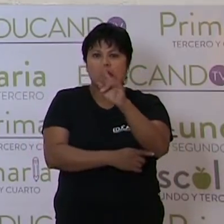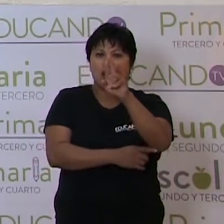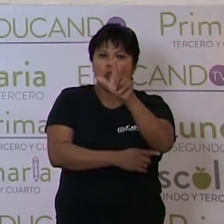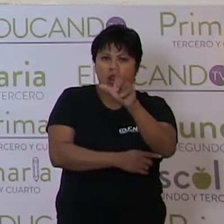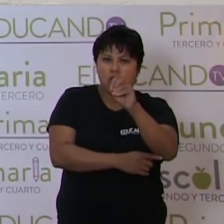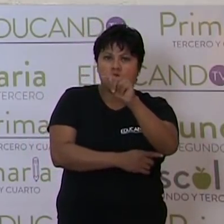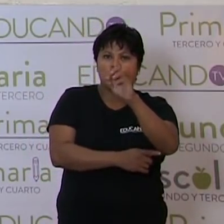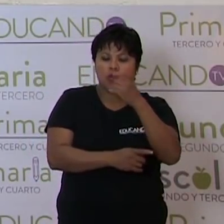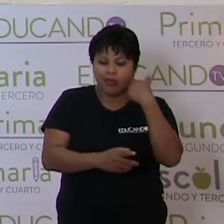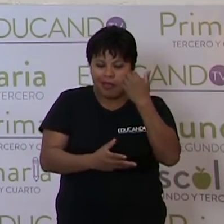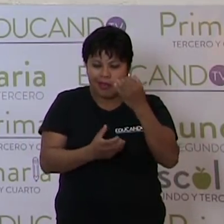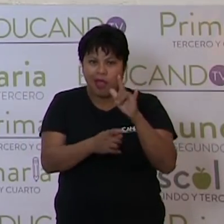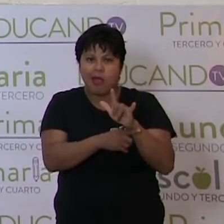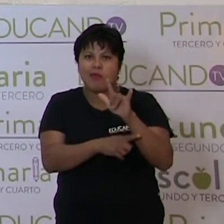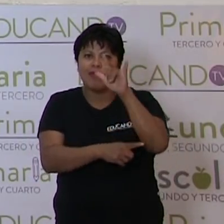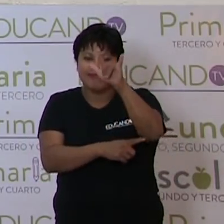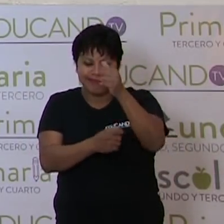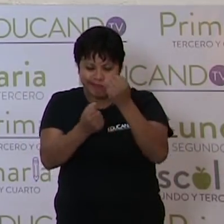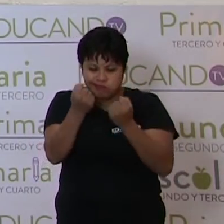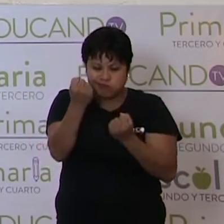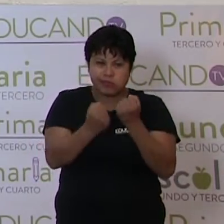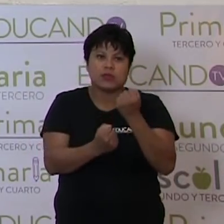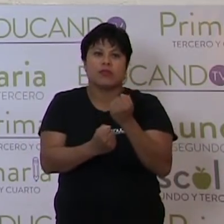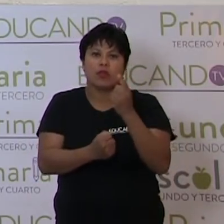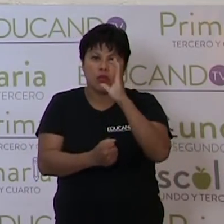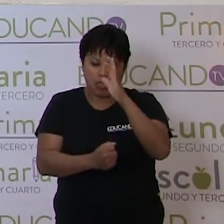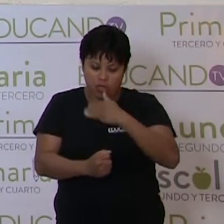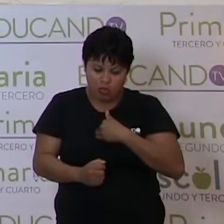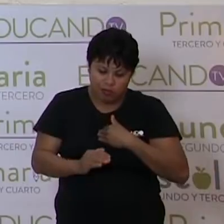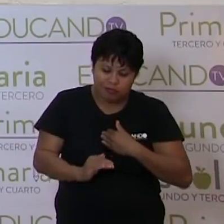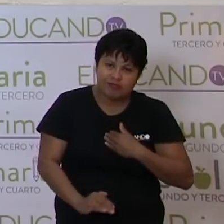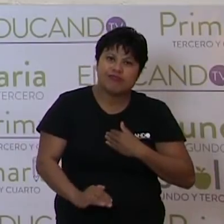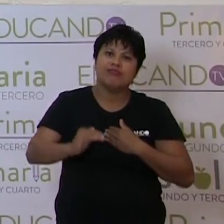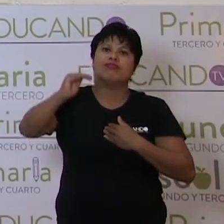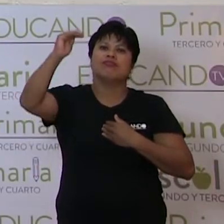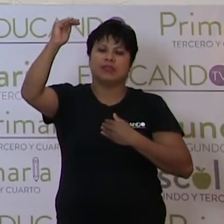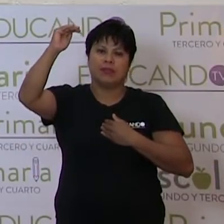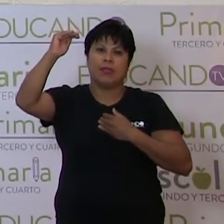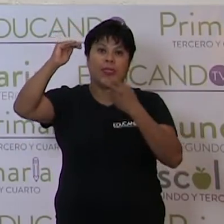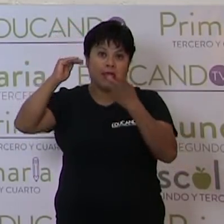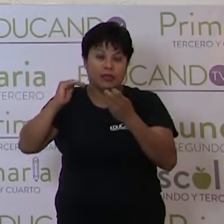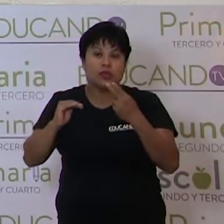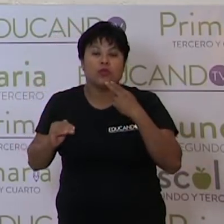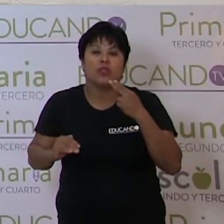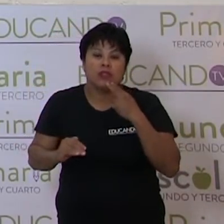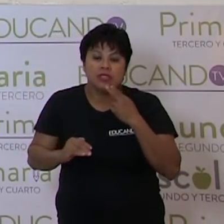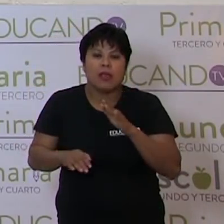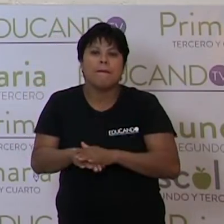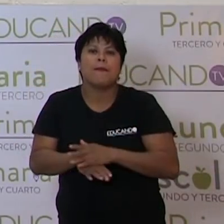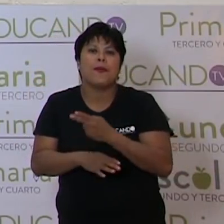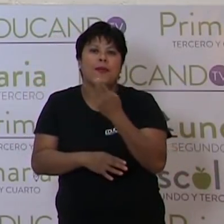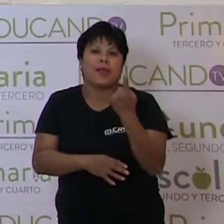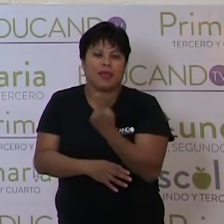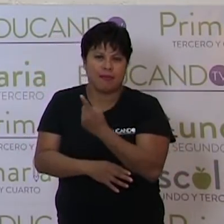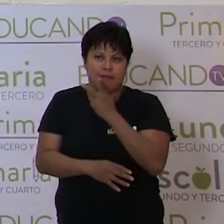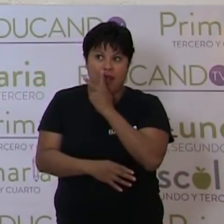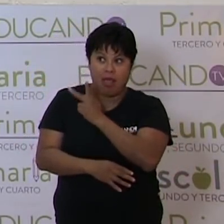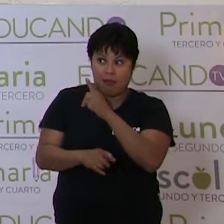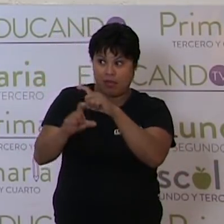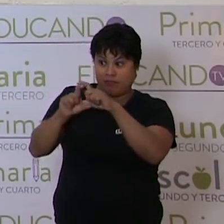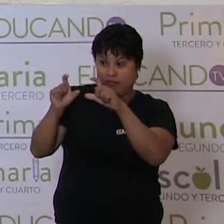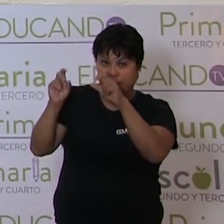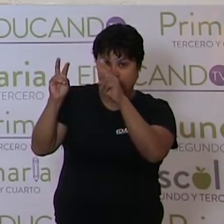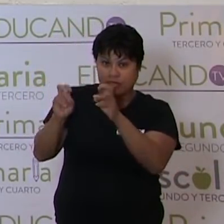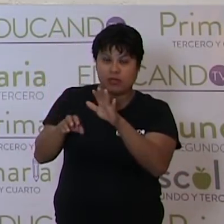de grandes. Y utiliza la palabra ¿por qué? Porque